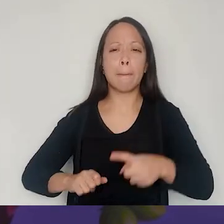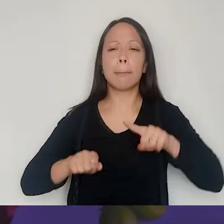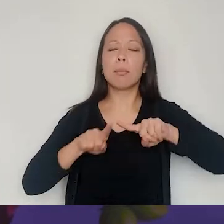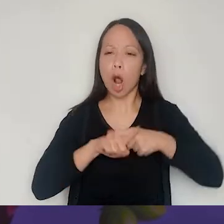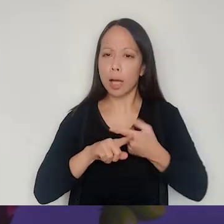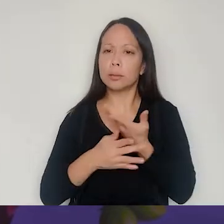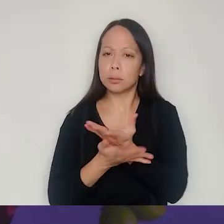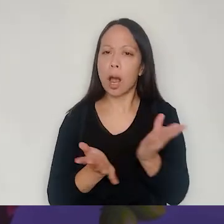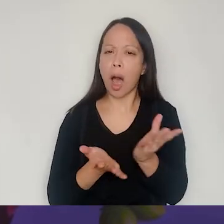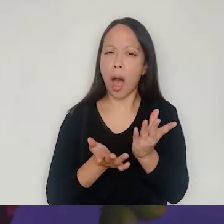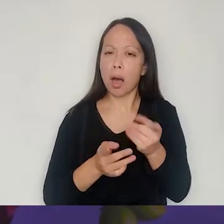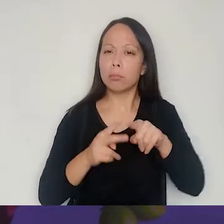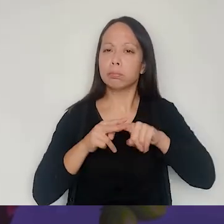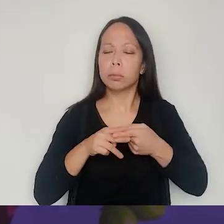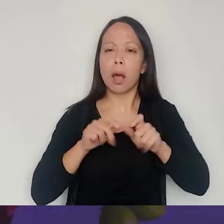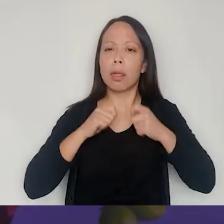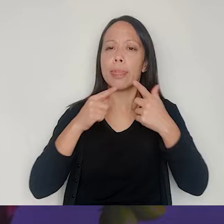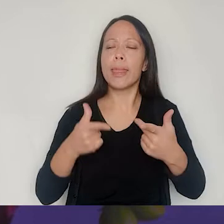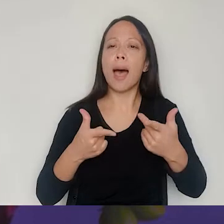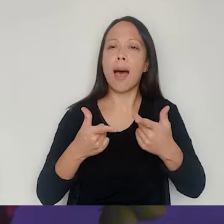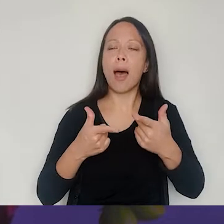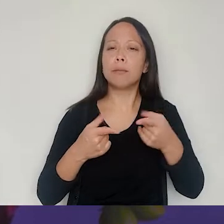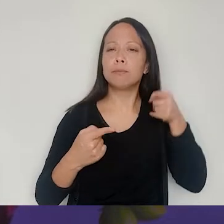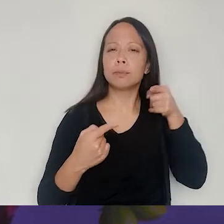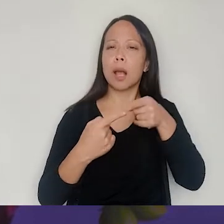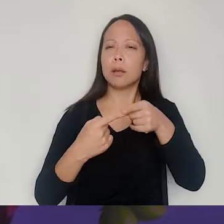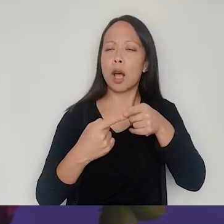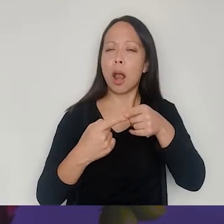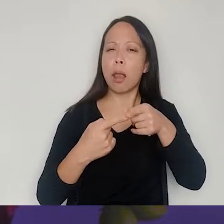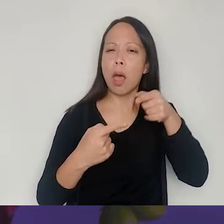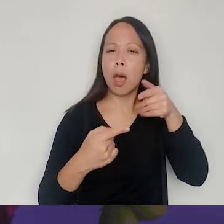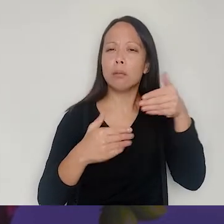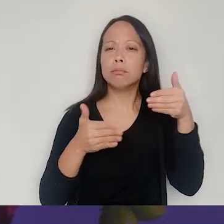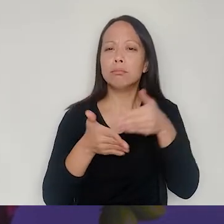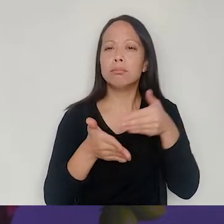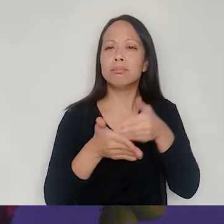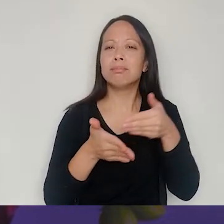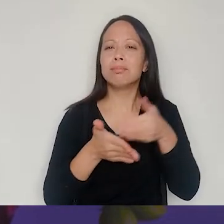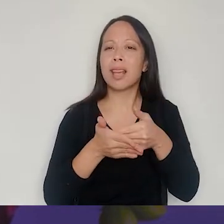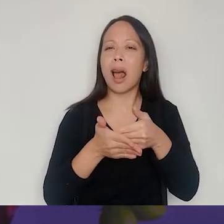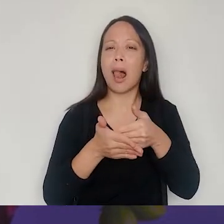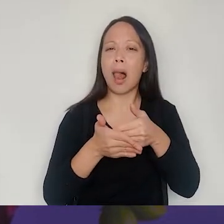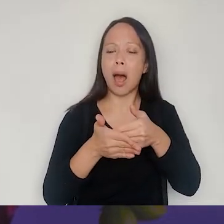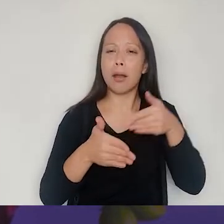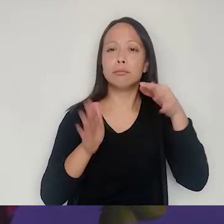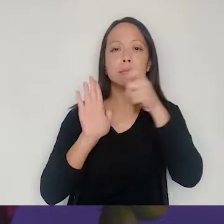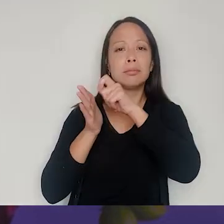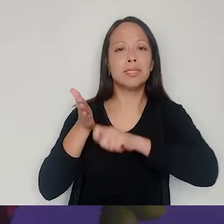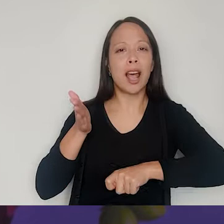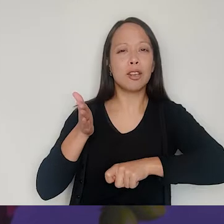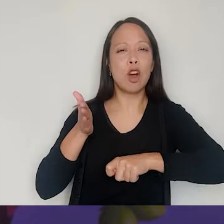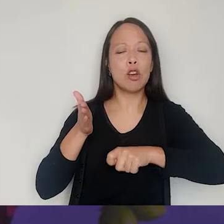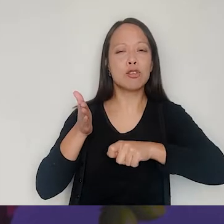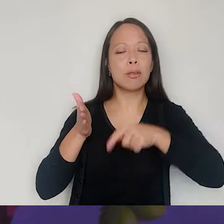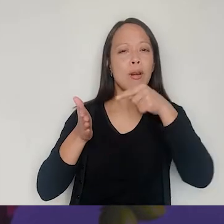políticas y medios para obtener un mejor acceso al diagnóstico y al tratamiento. Pues bien, en